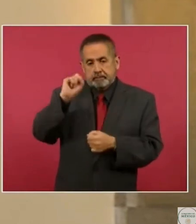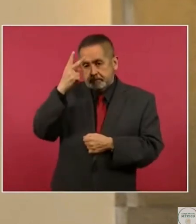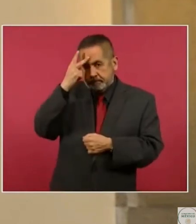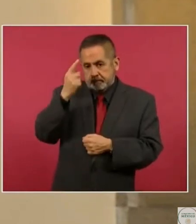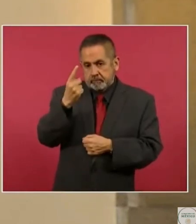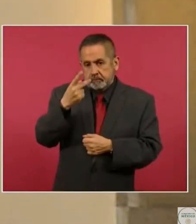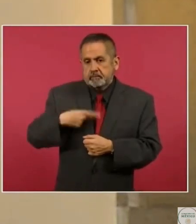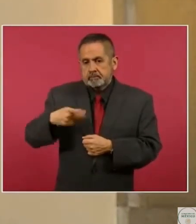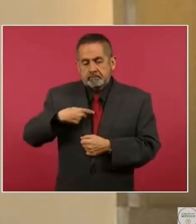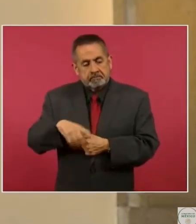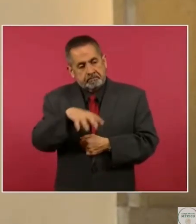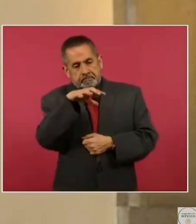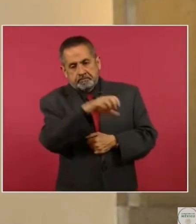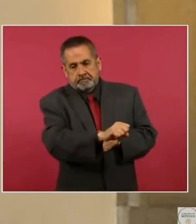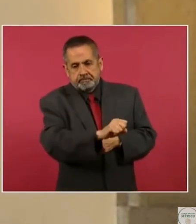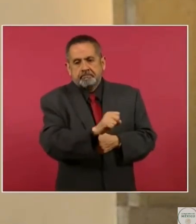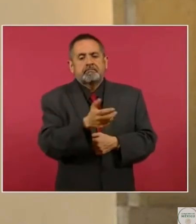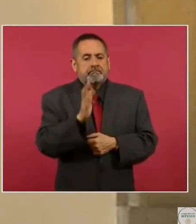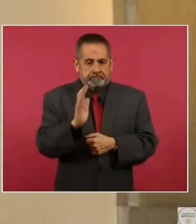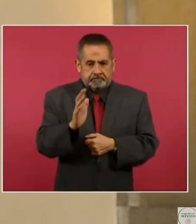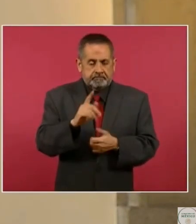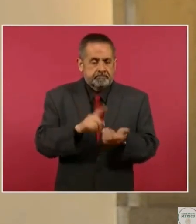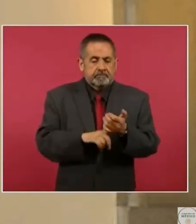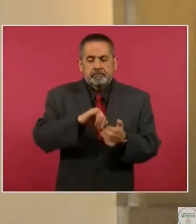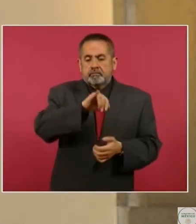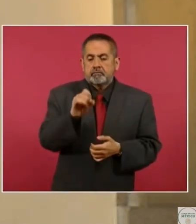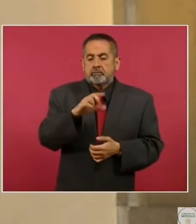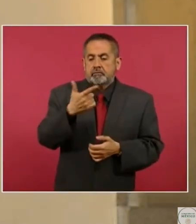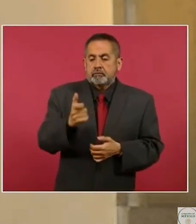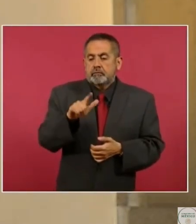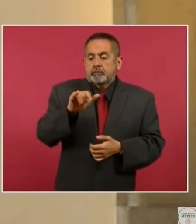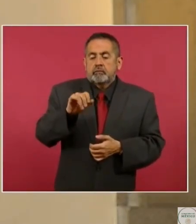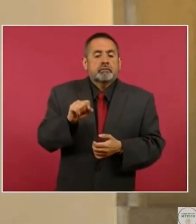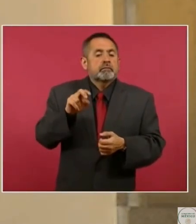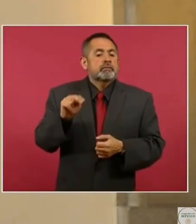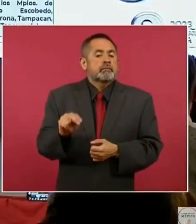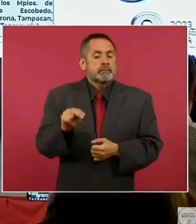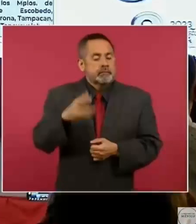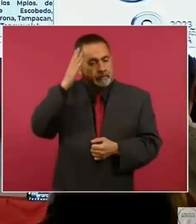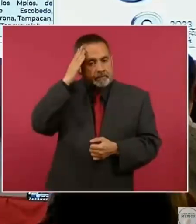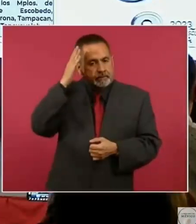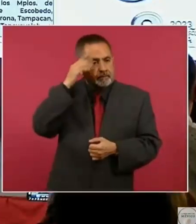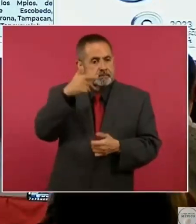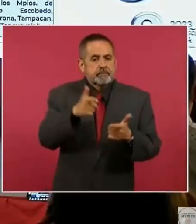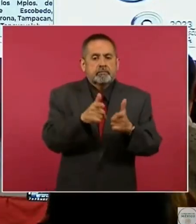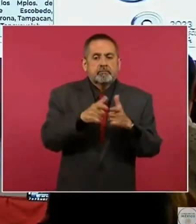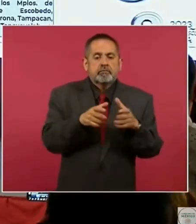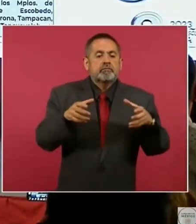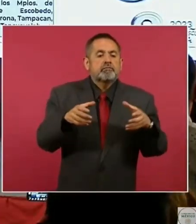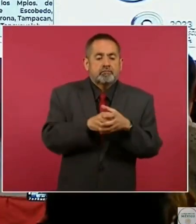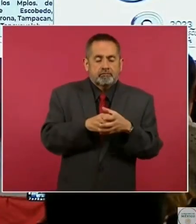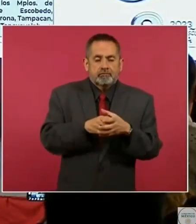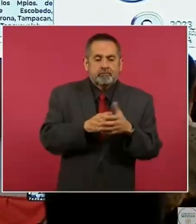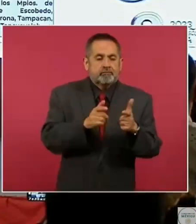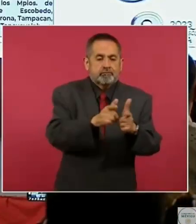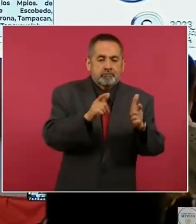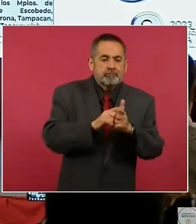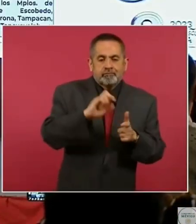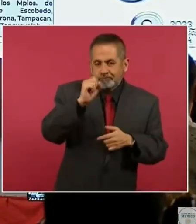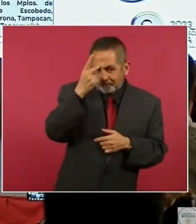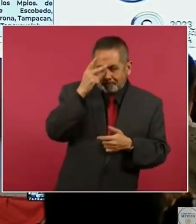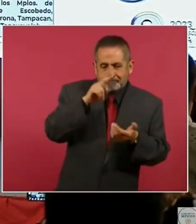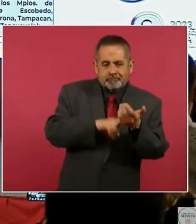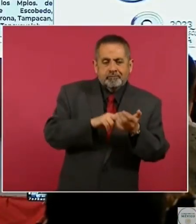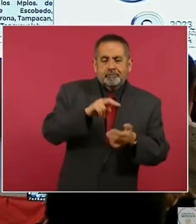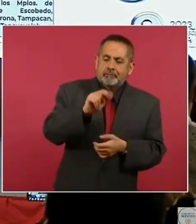persona más, Jorge Luis N., el líder de la organización delictiva Cártel de San Luis Potosí